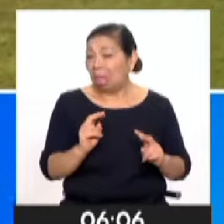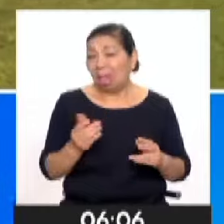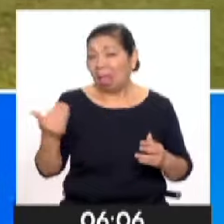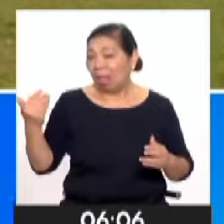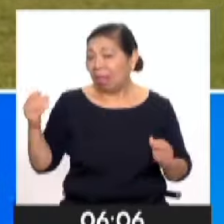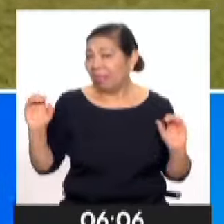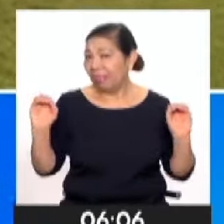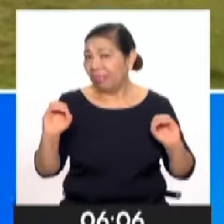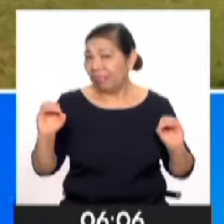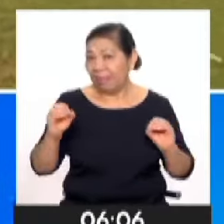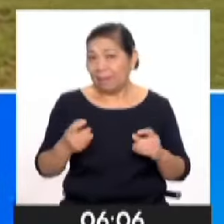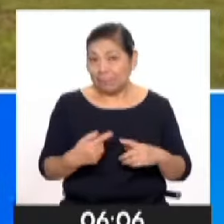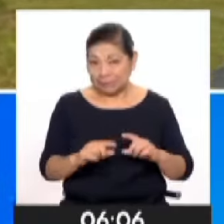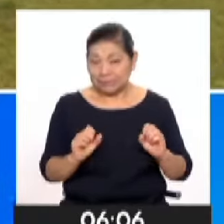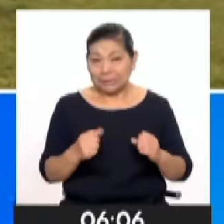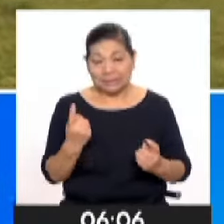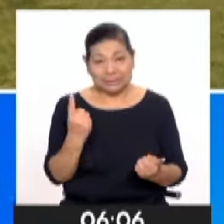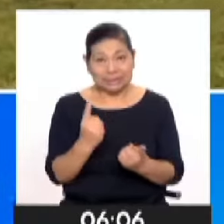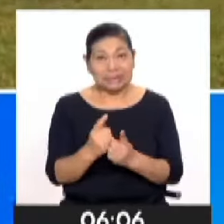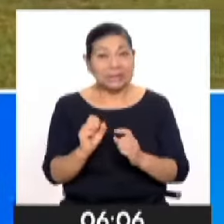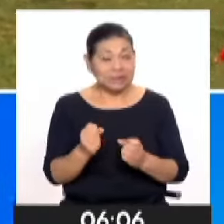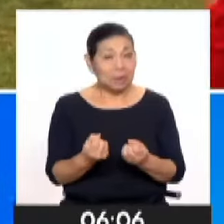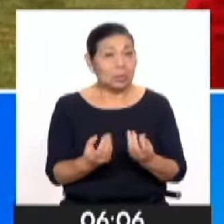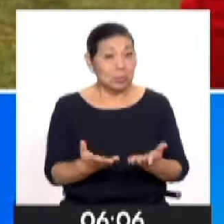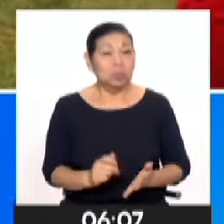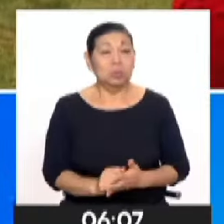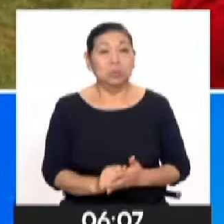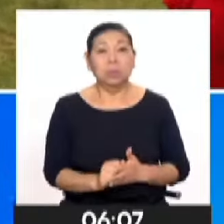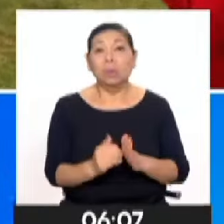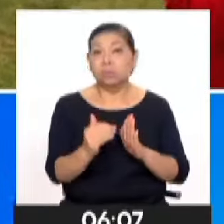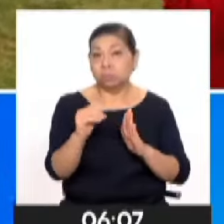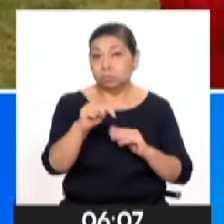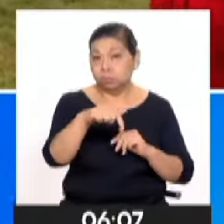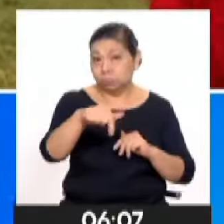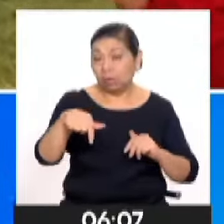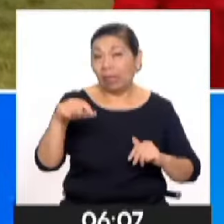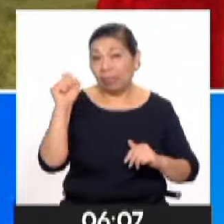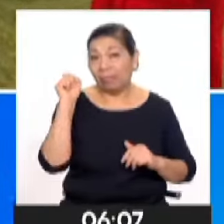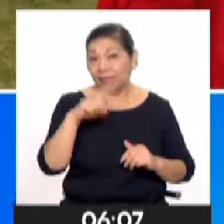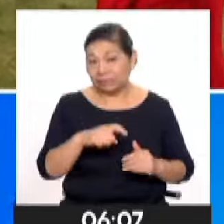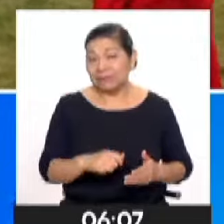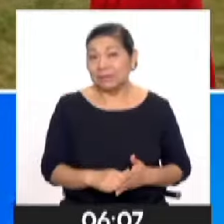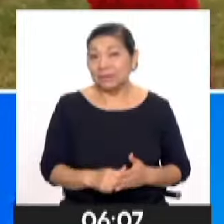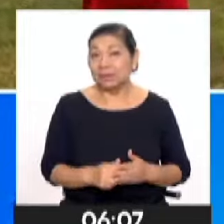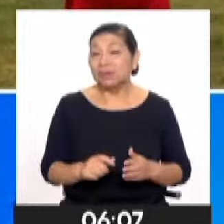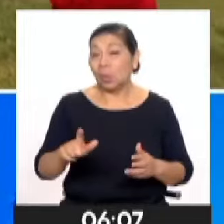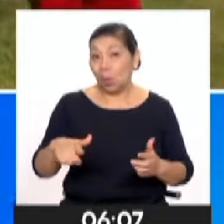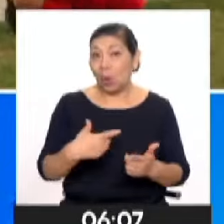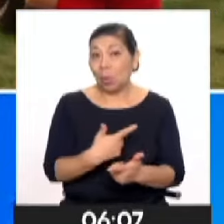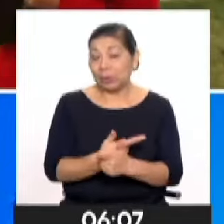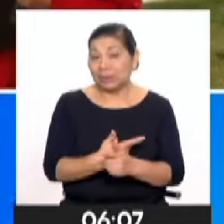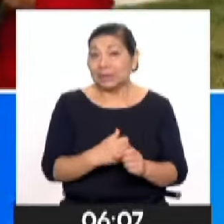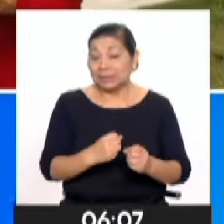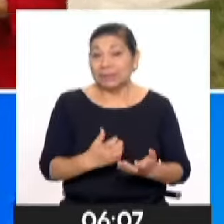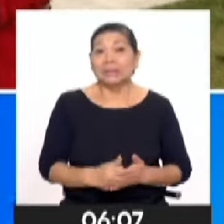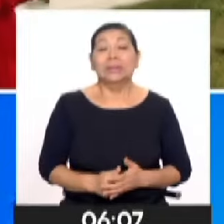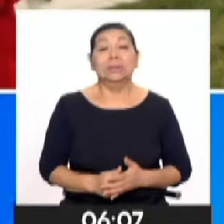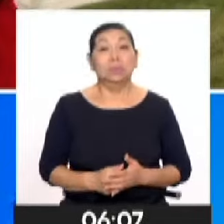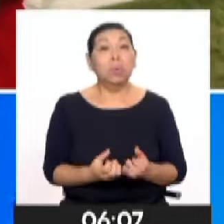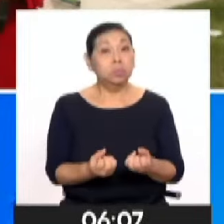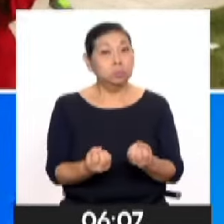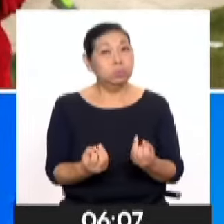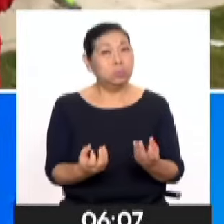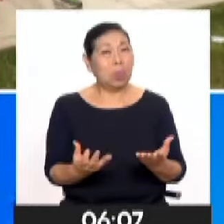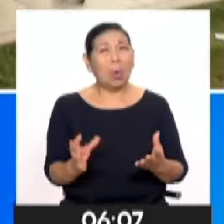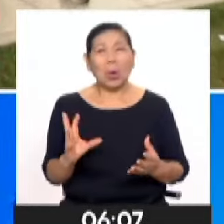se había dado con anterioridad teniendo en cuenta que si hay bastantes puntos críticos en San Juan de lurigancho donde hay un